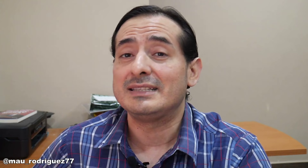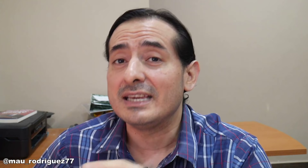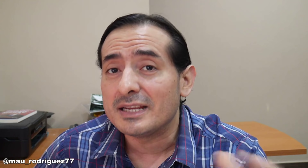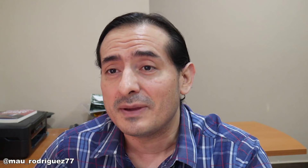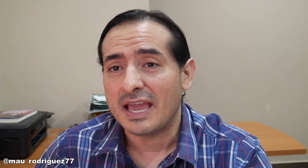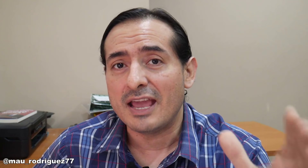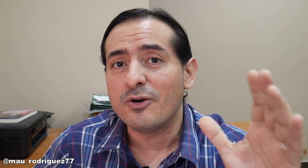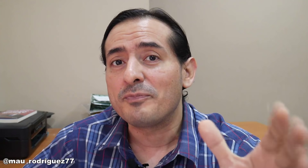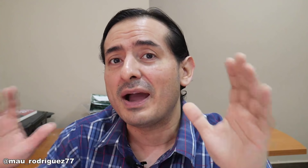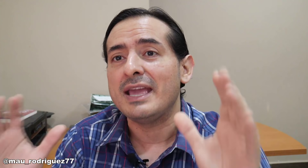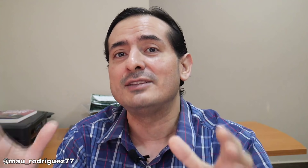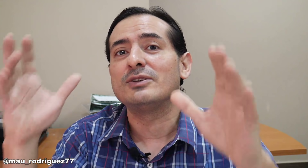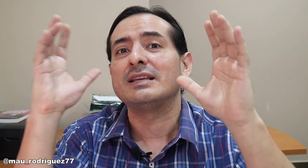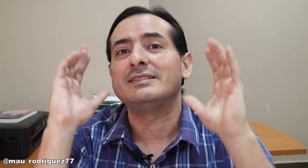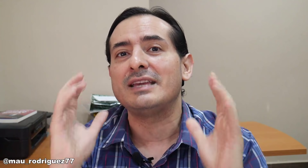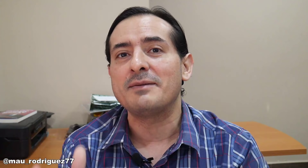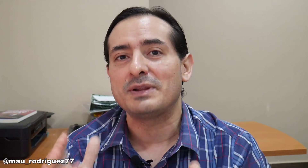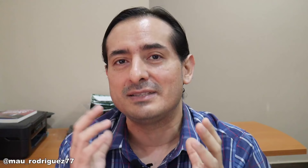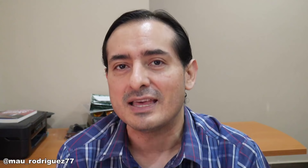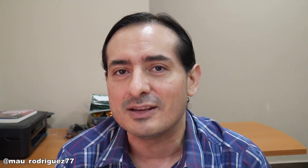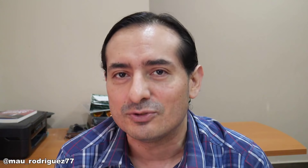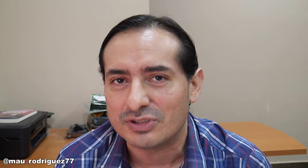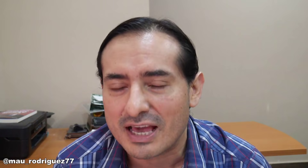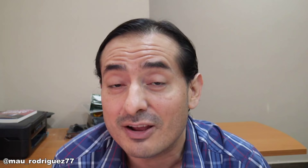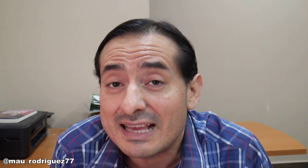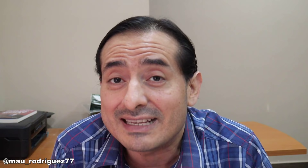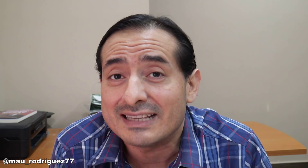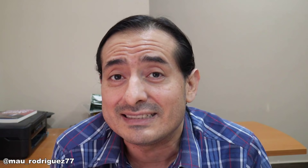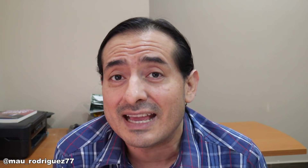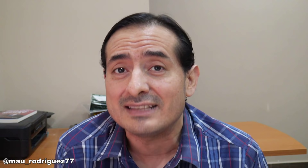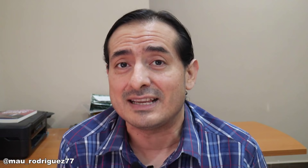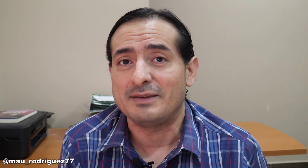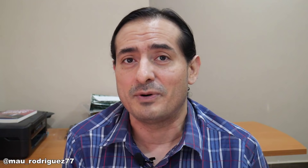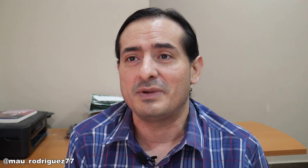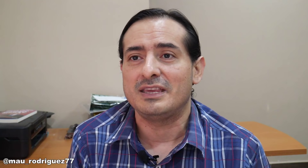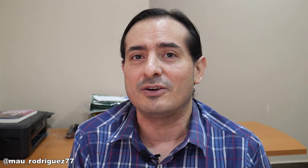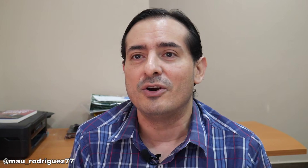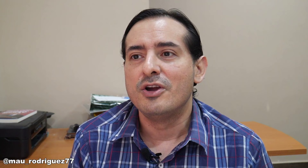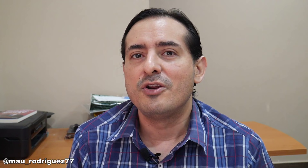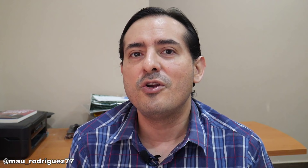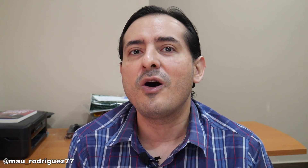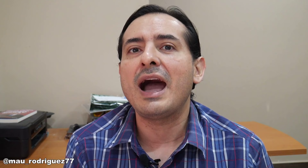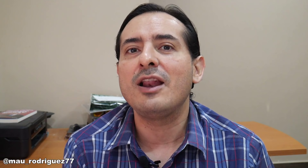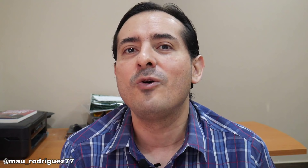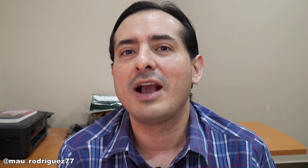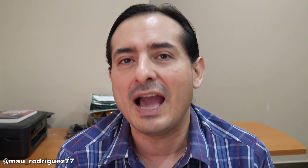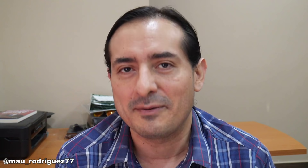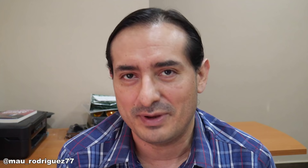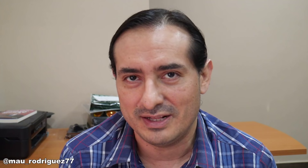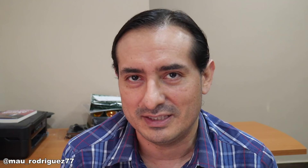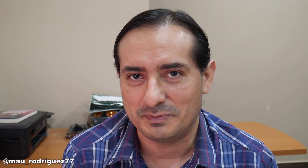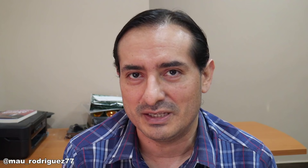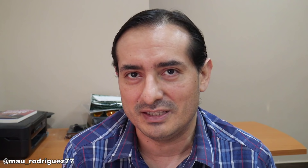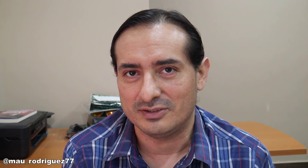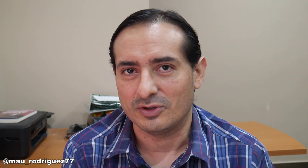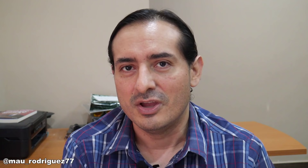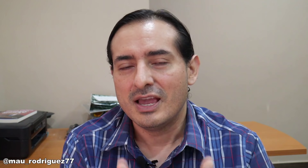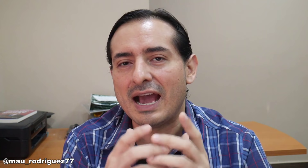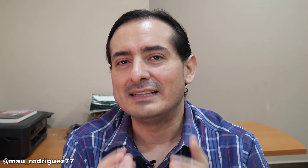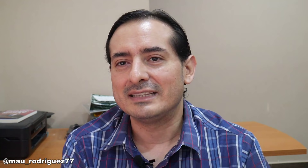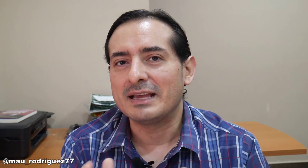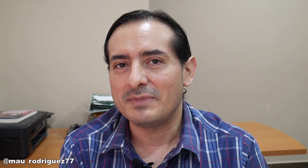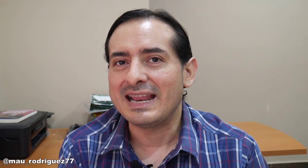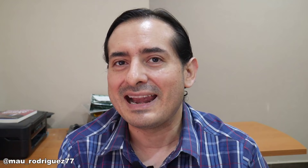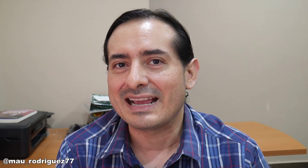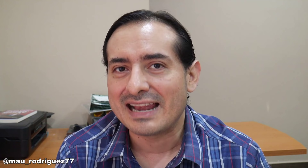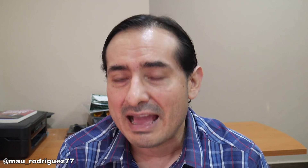que sirve en un país donde siempre se ha denunciado la escasez de equipo médico. No hay lugar para el desperdicio.